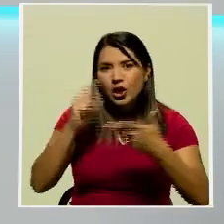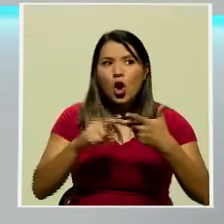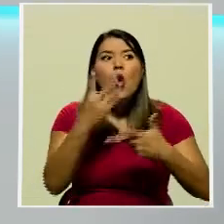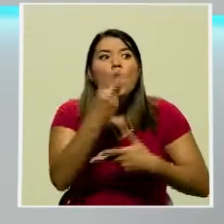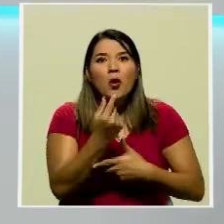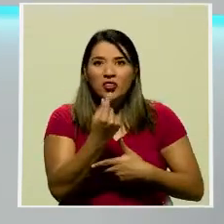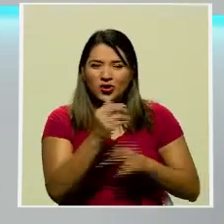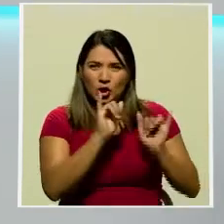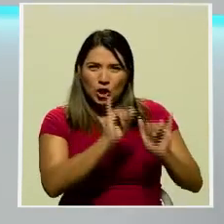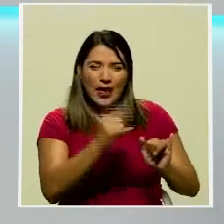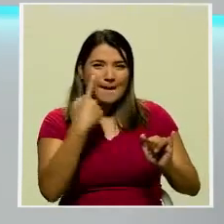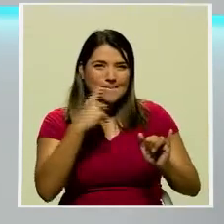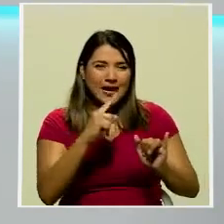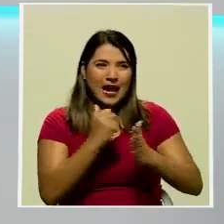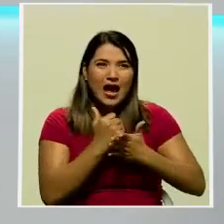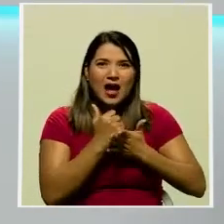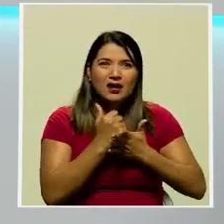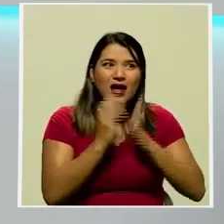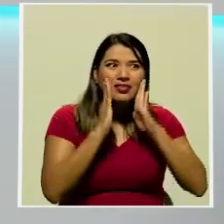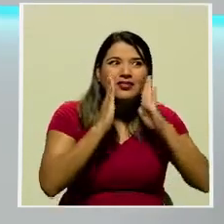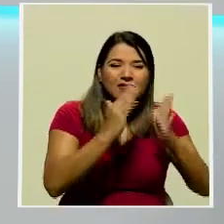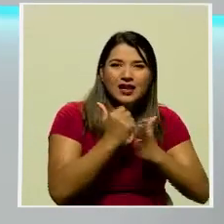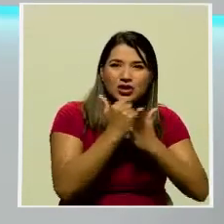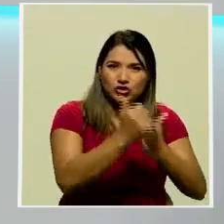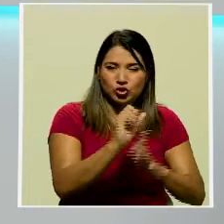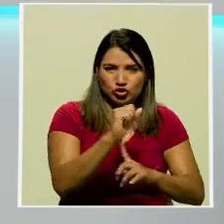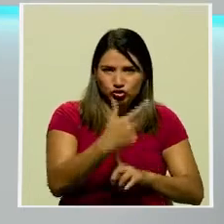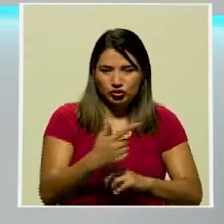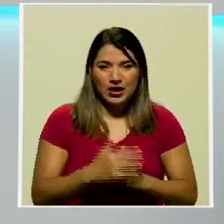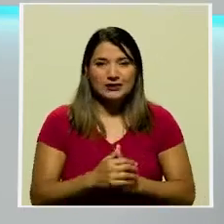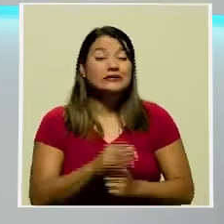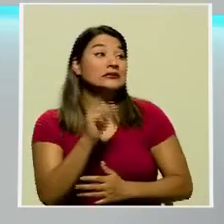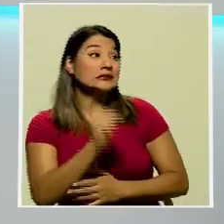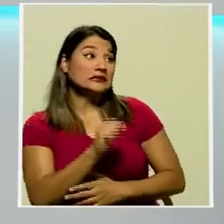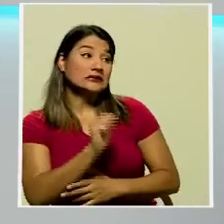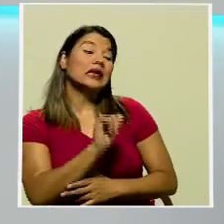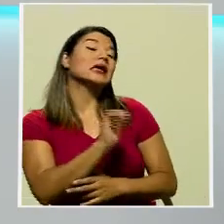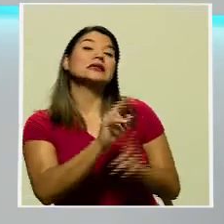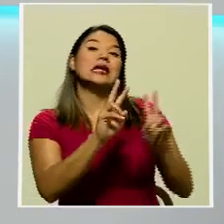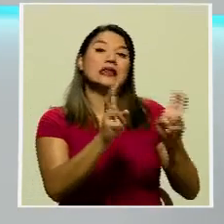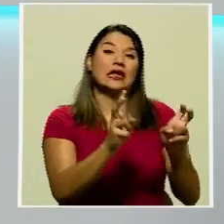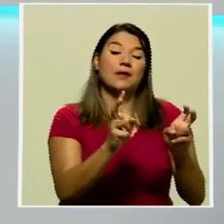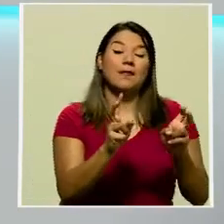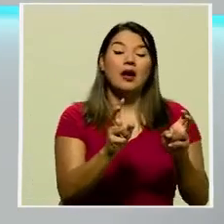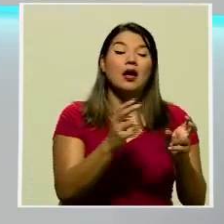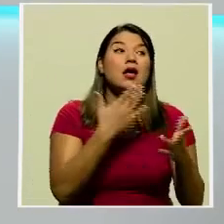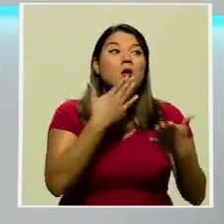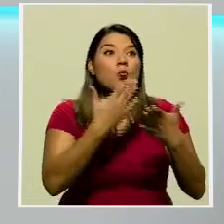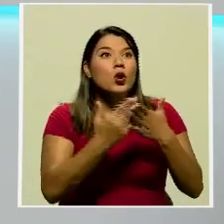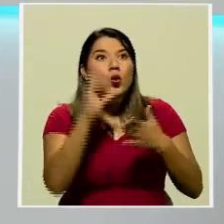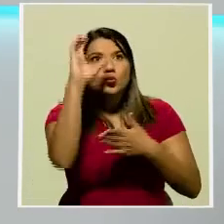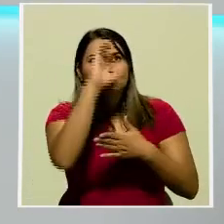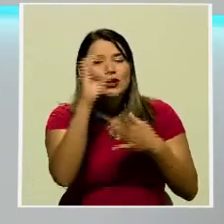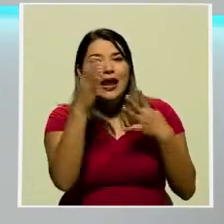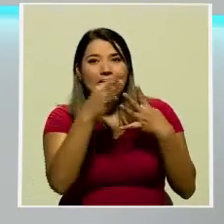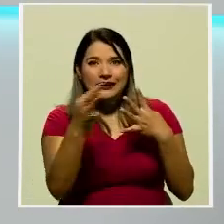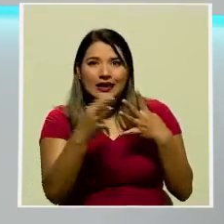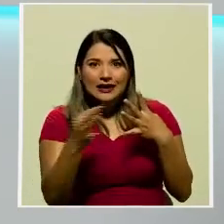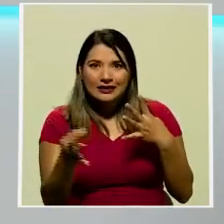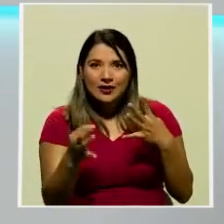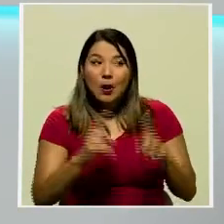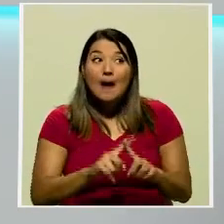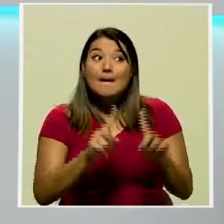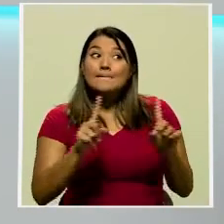de equilibrar las finanzas públicas, que es obviamente necesario, vital para el país, pero eso tiene un